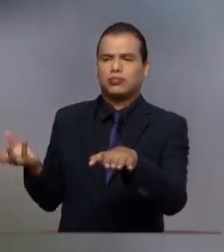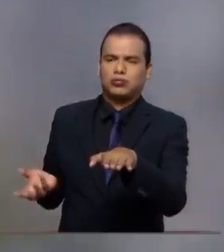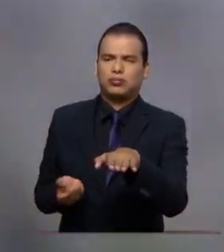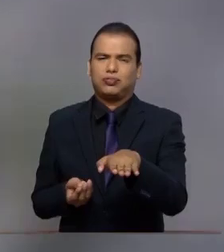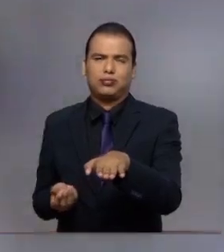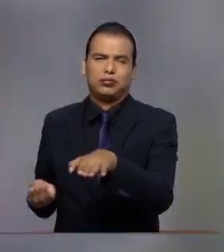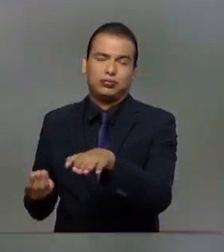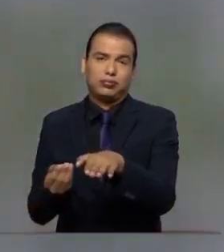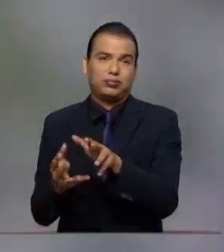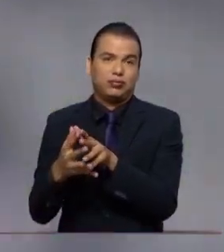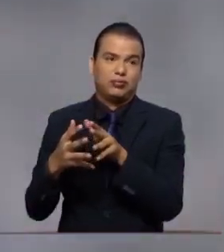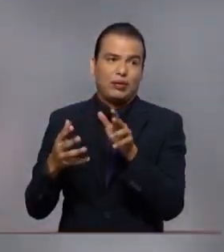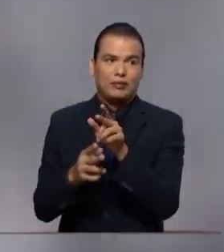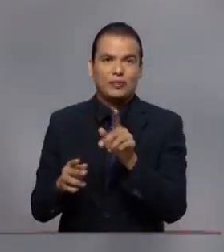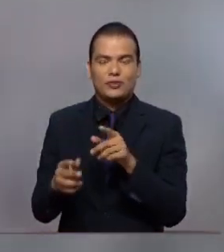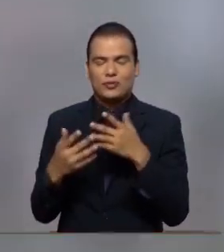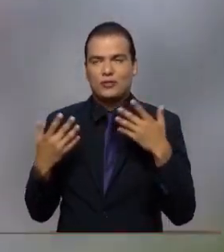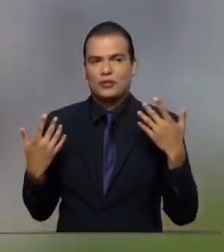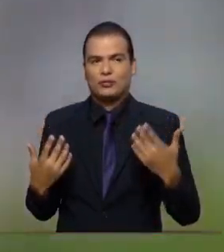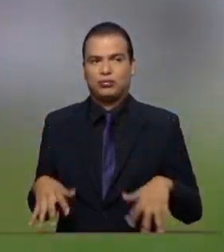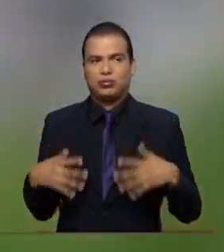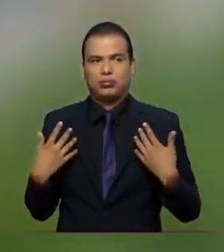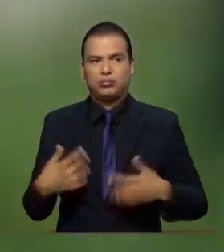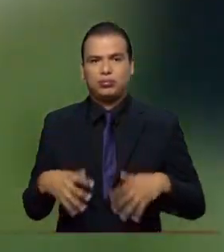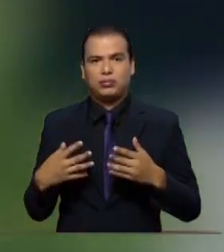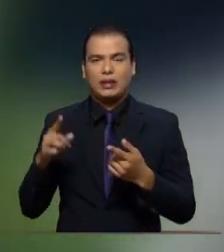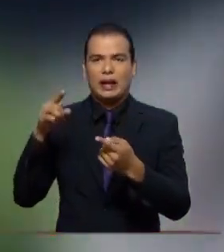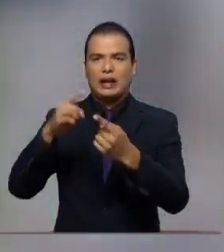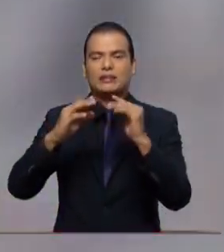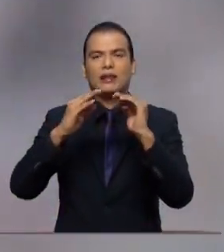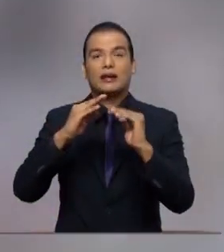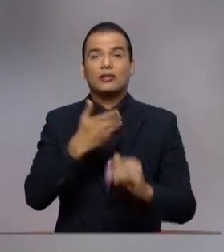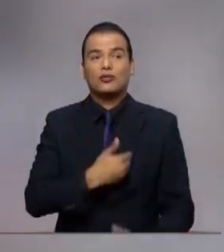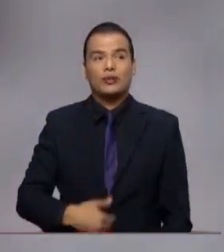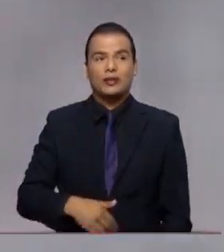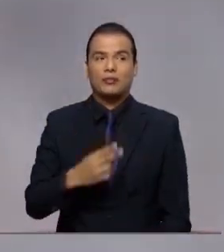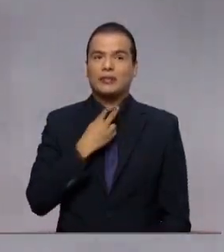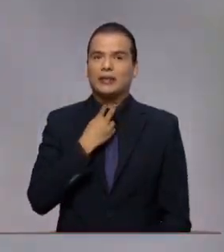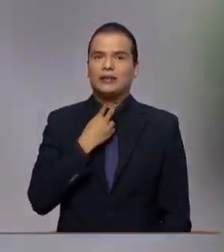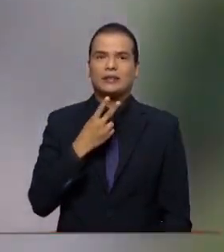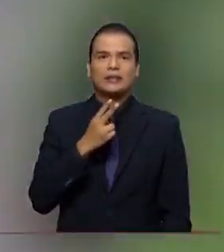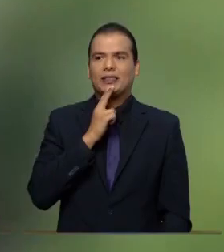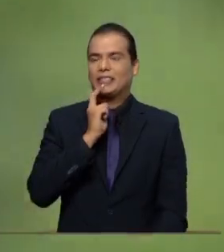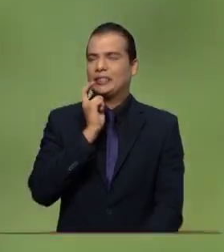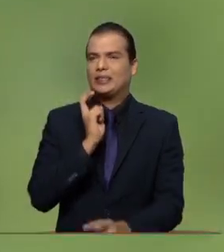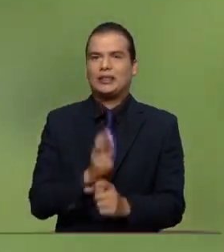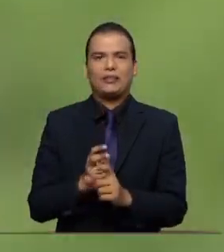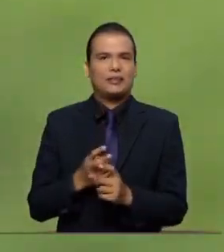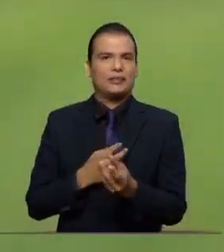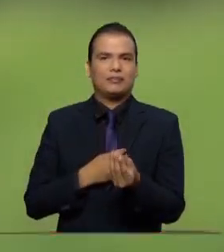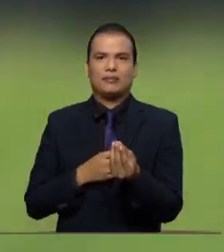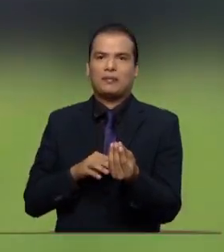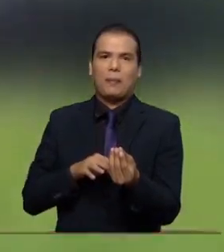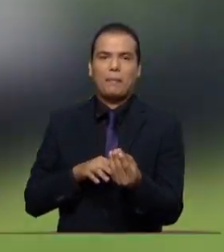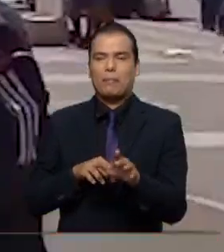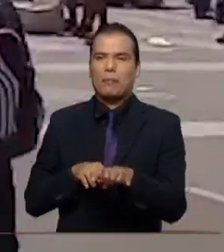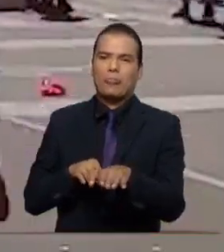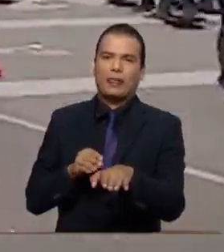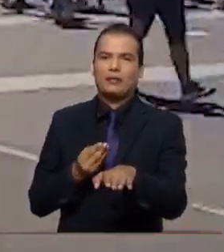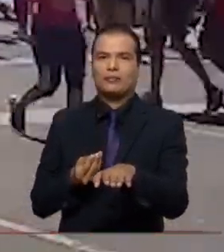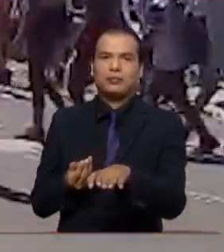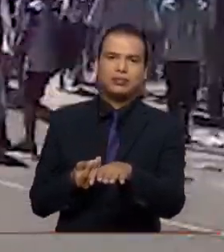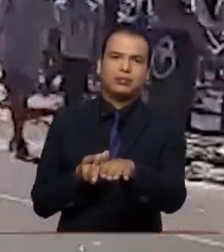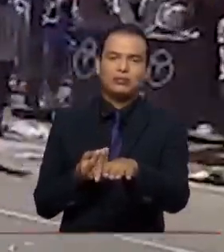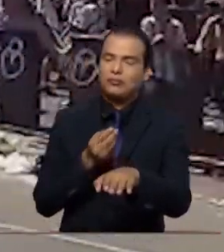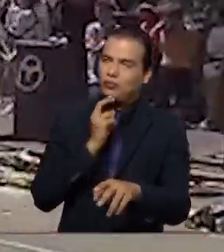obelisco y terminar en la Casa Rosada. Sin embargo, la gran cantidad de hinchas en las calles impidió la movilidad del